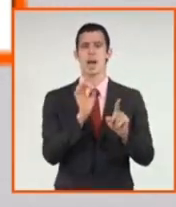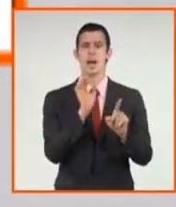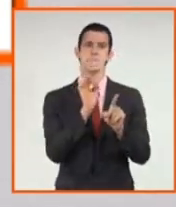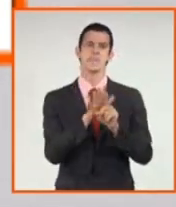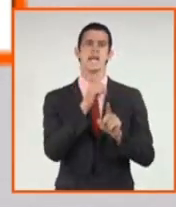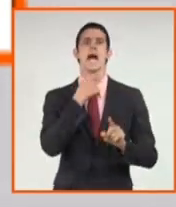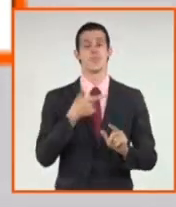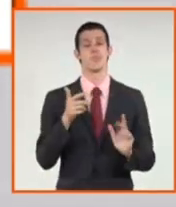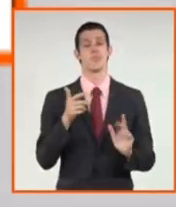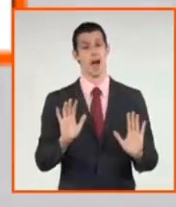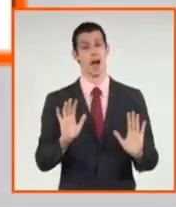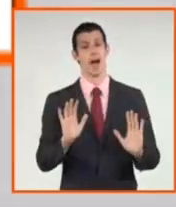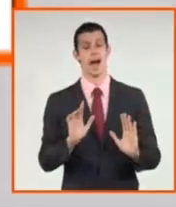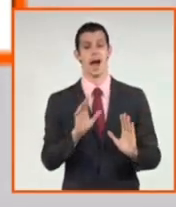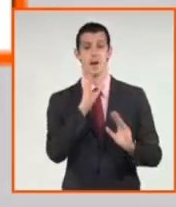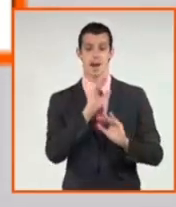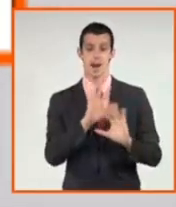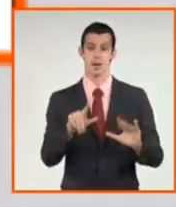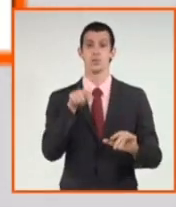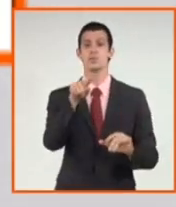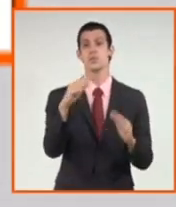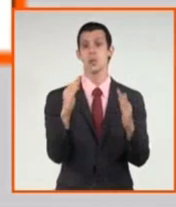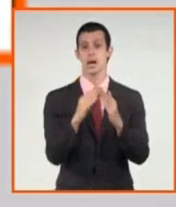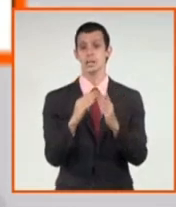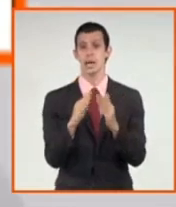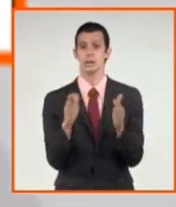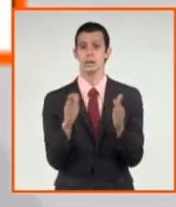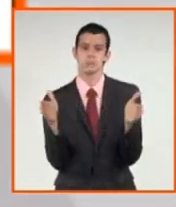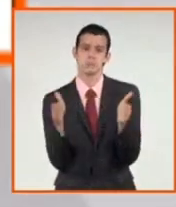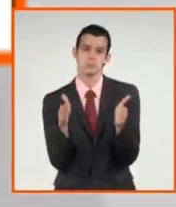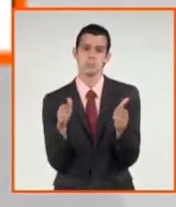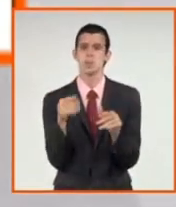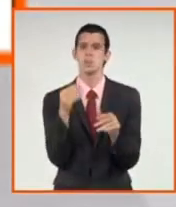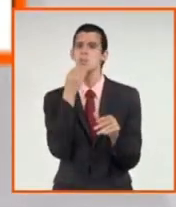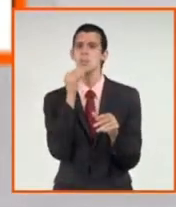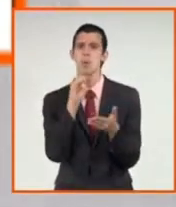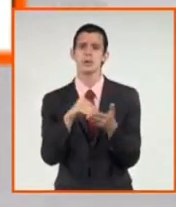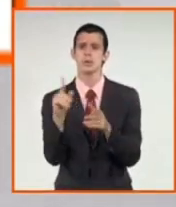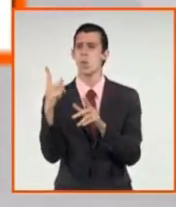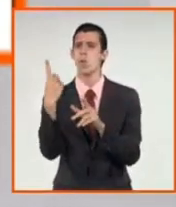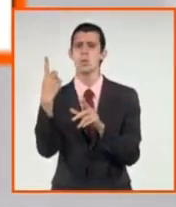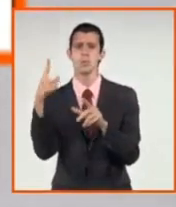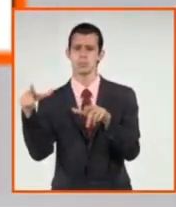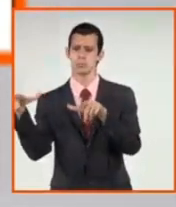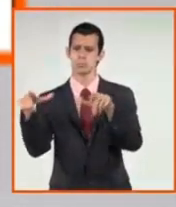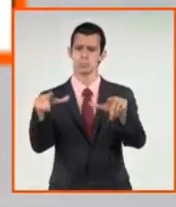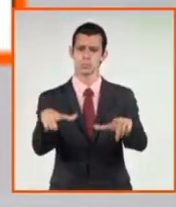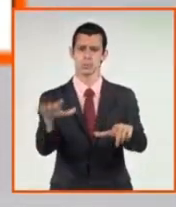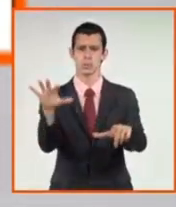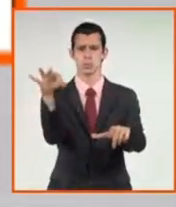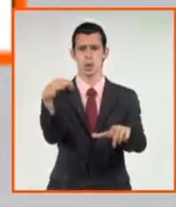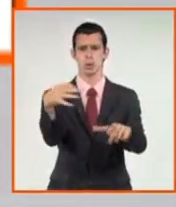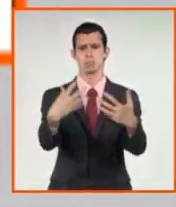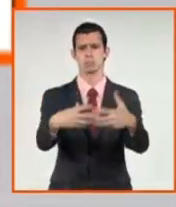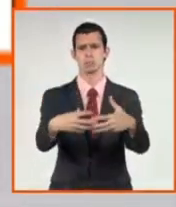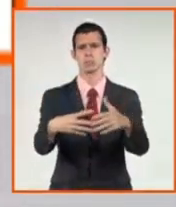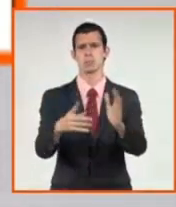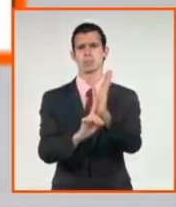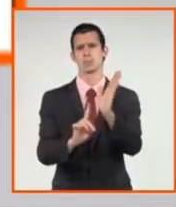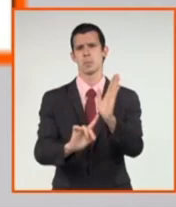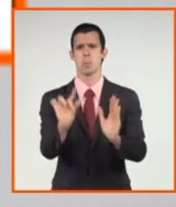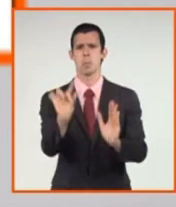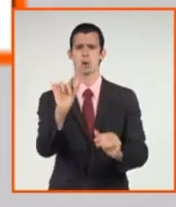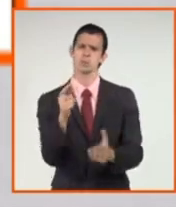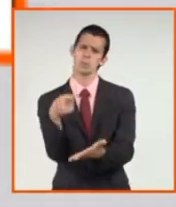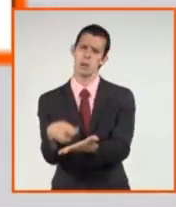los precios y financia un kilo vasos mil 500 se rebajan 125 si financiado kilo agua tendría que invertir tres mil y se